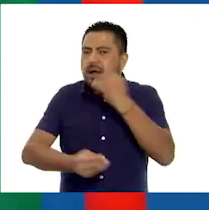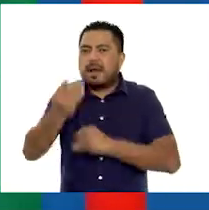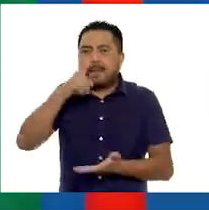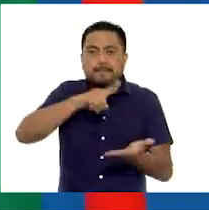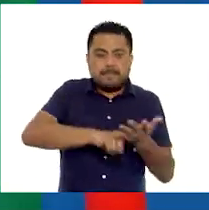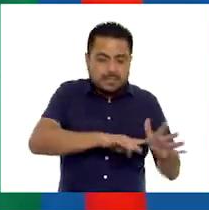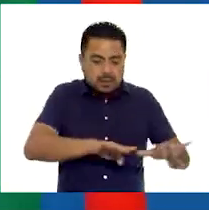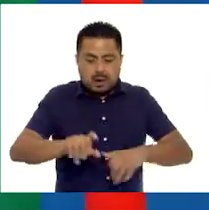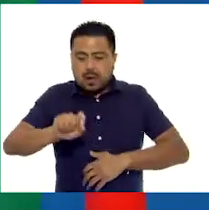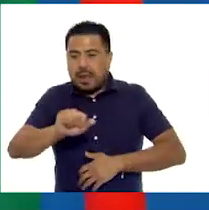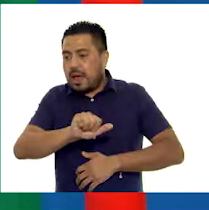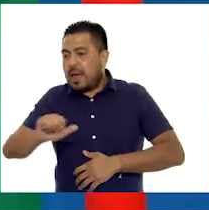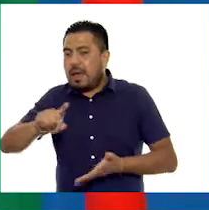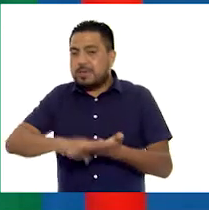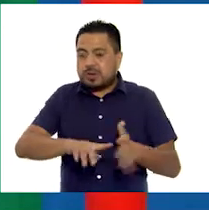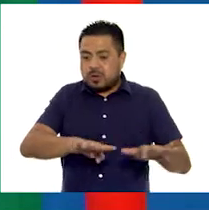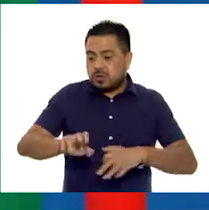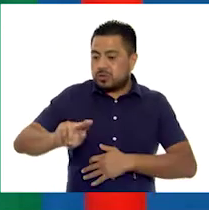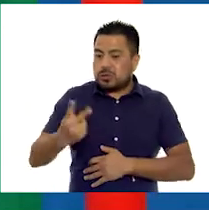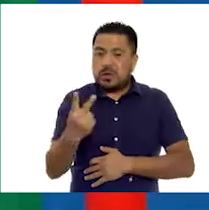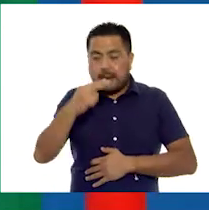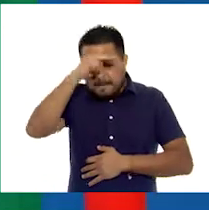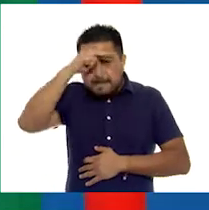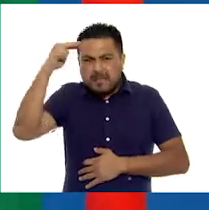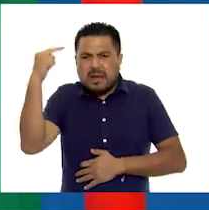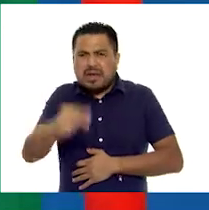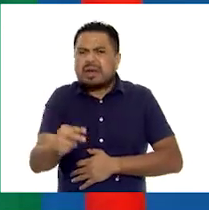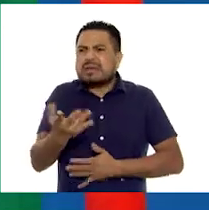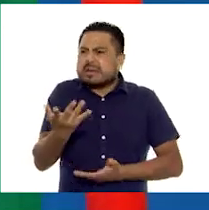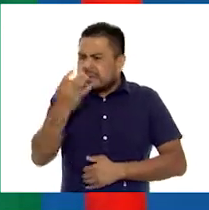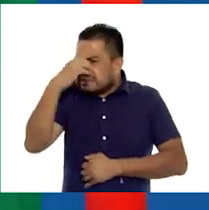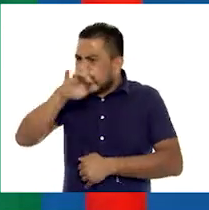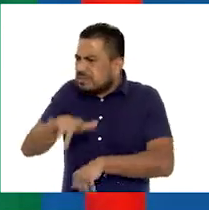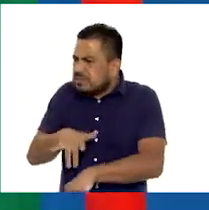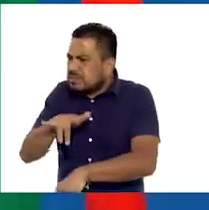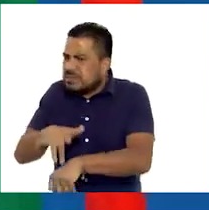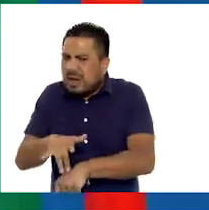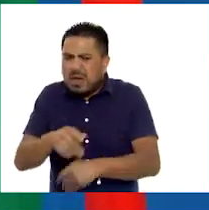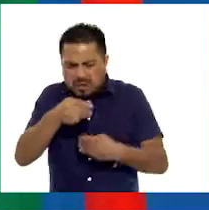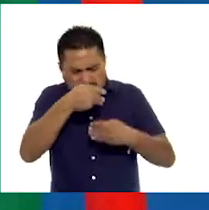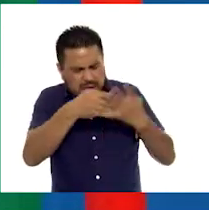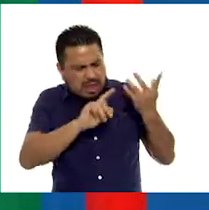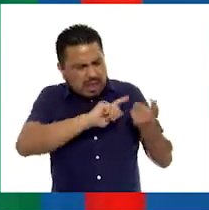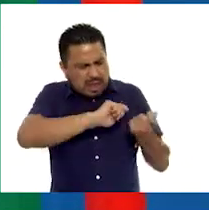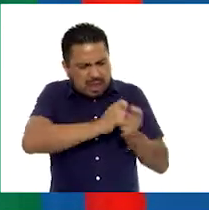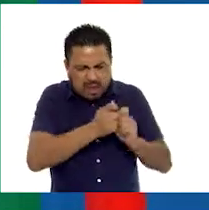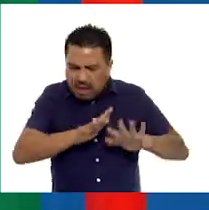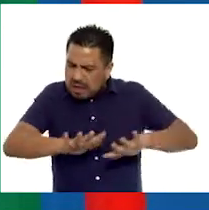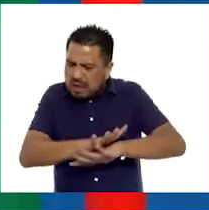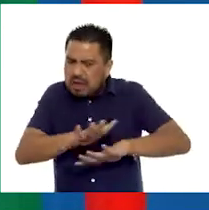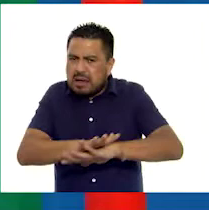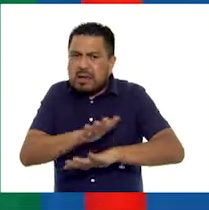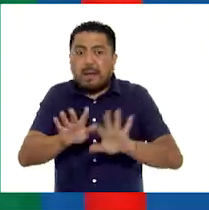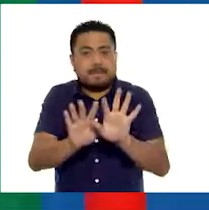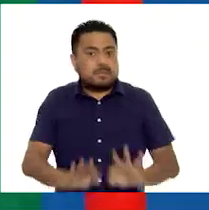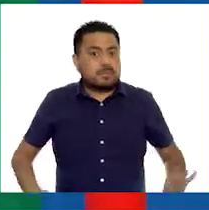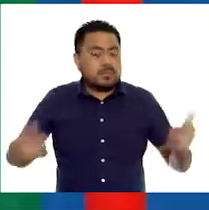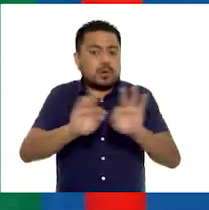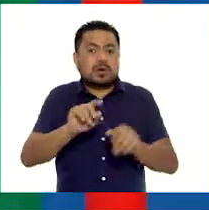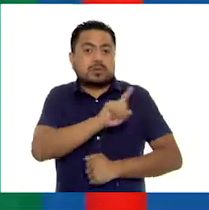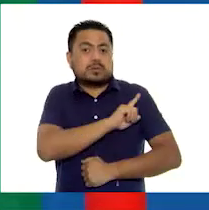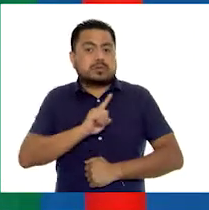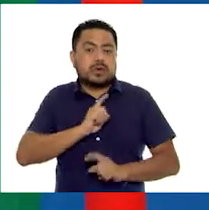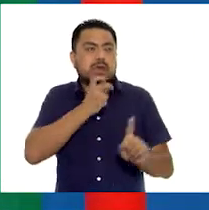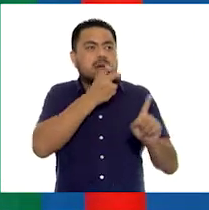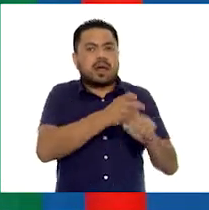1920 a 1982 méxico expert experimentó una serie de transformaciones importantes que fueron